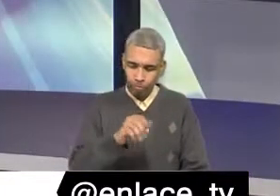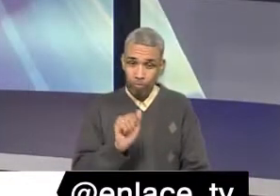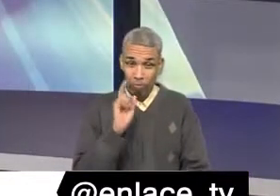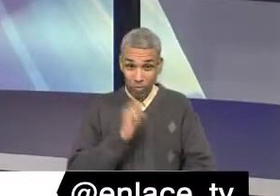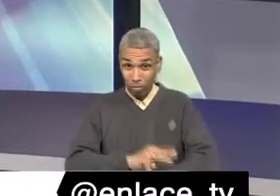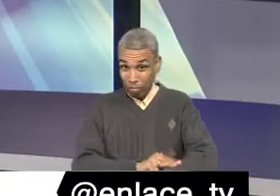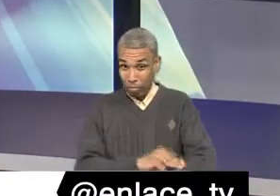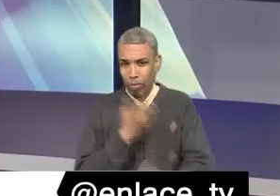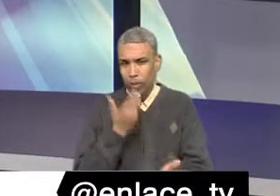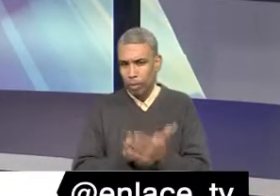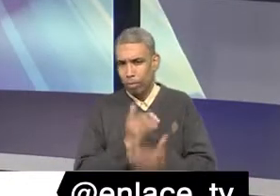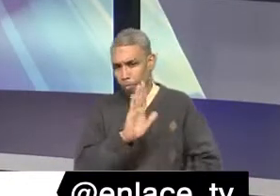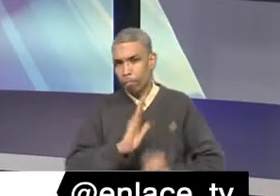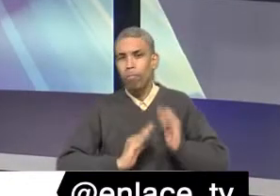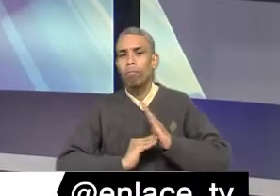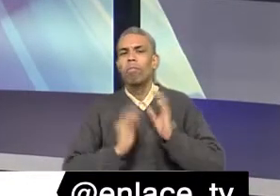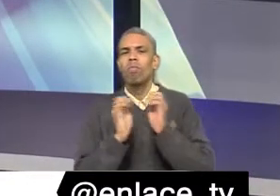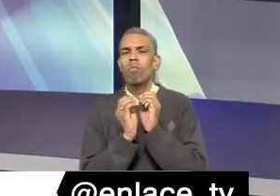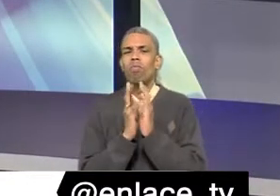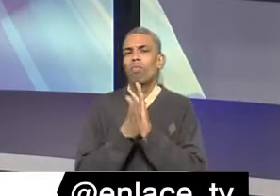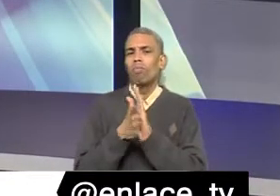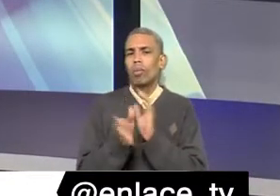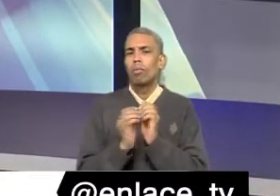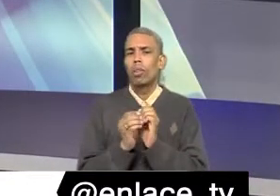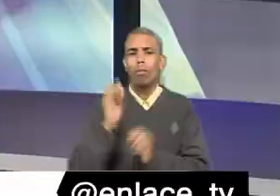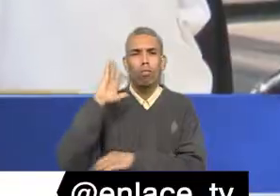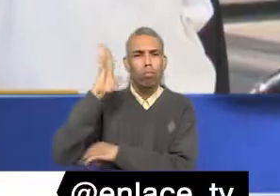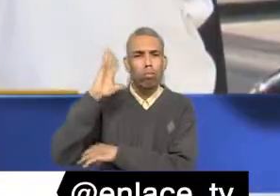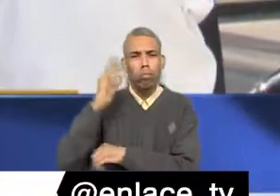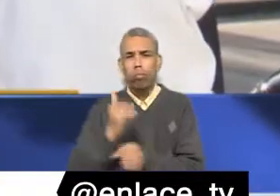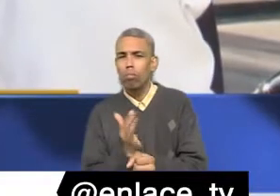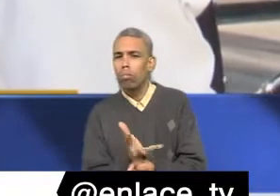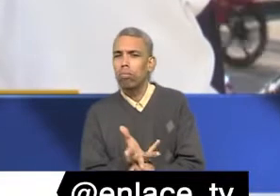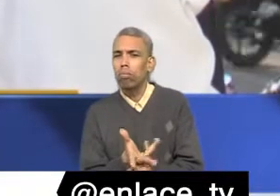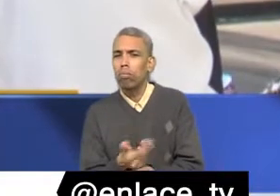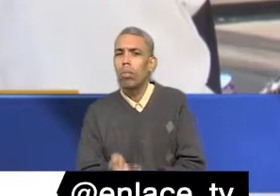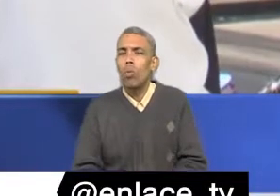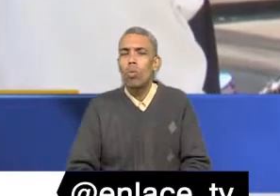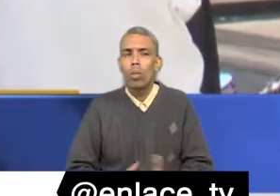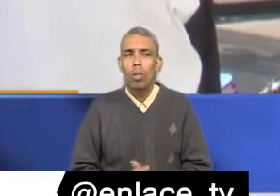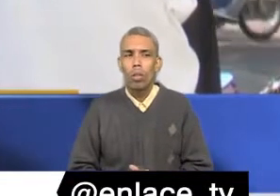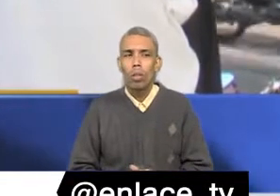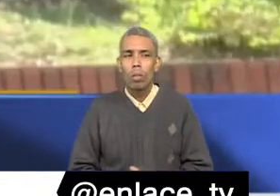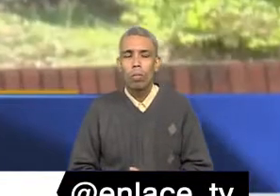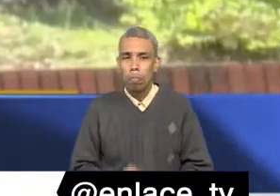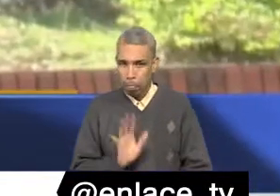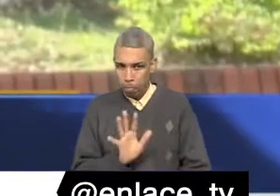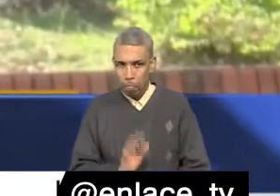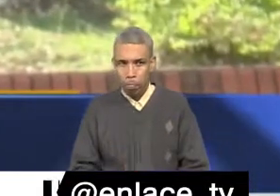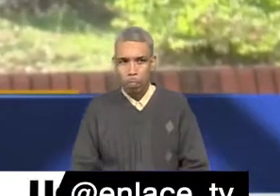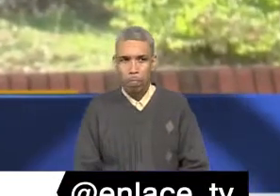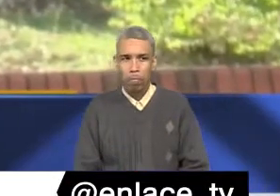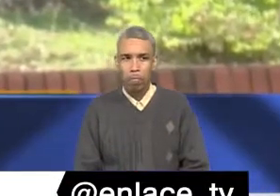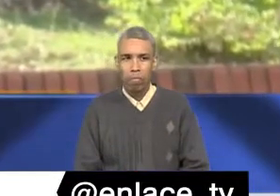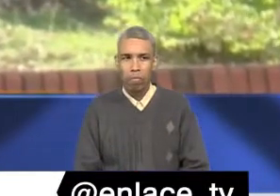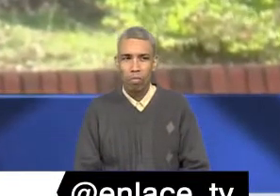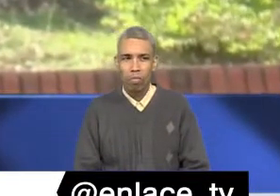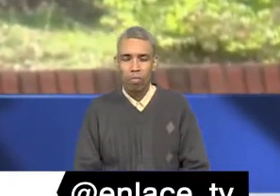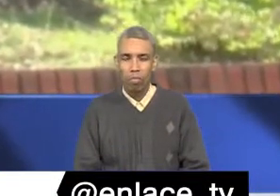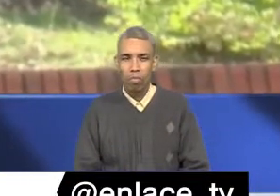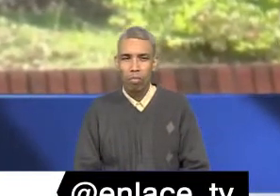una pausa. Al volver, espere detalles sobre la exposición de artesanías y bisutería en el municipio de Barranca Bermeja. Ya